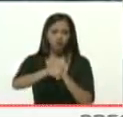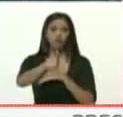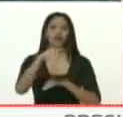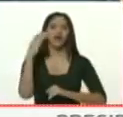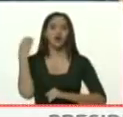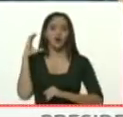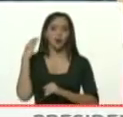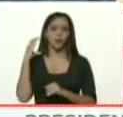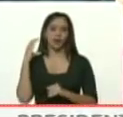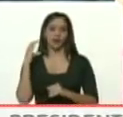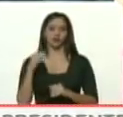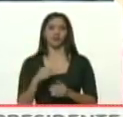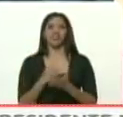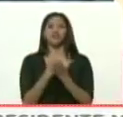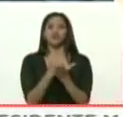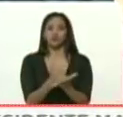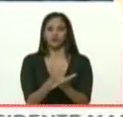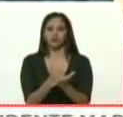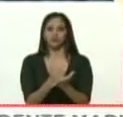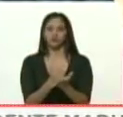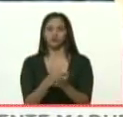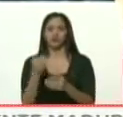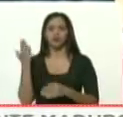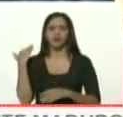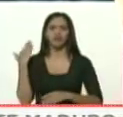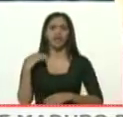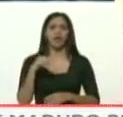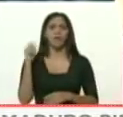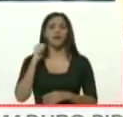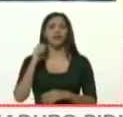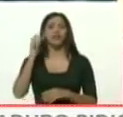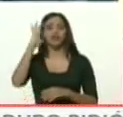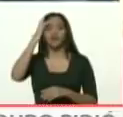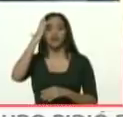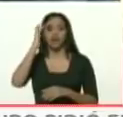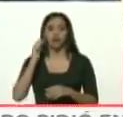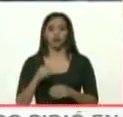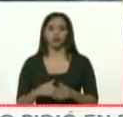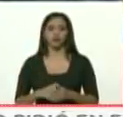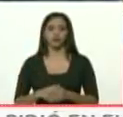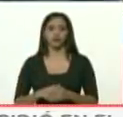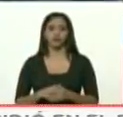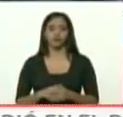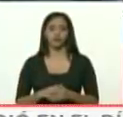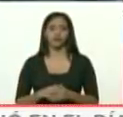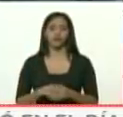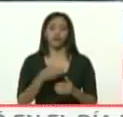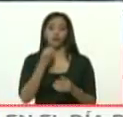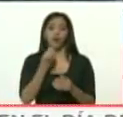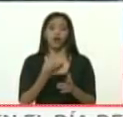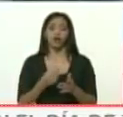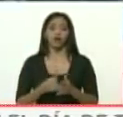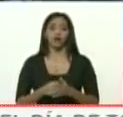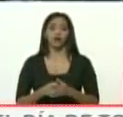Colombia el pasado mes de febrero. Y bueno,